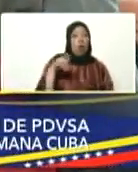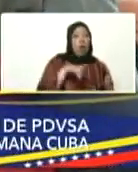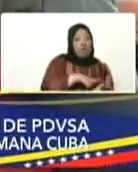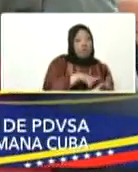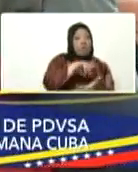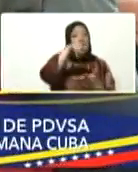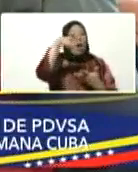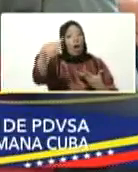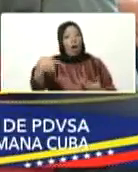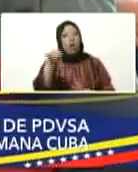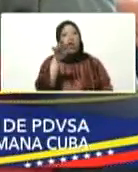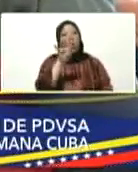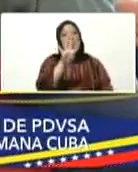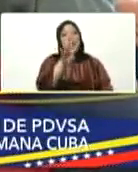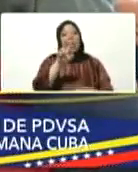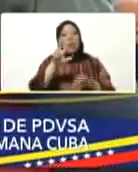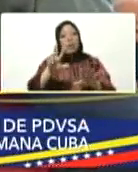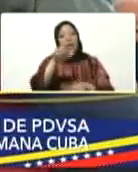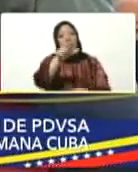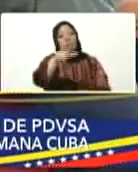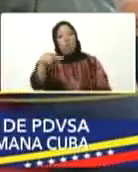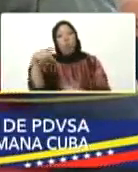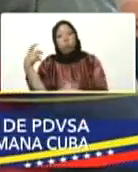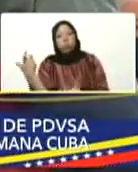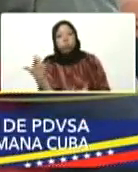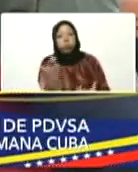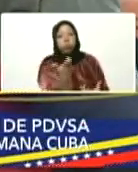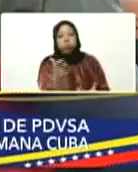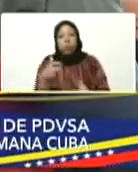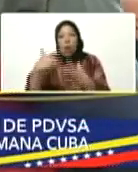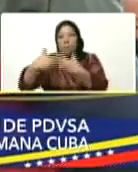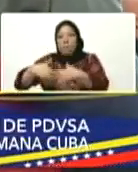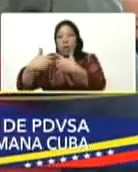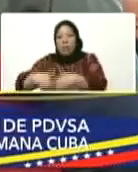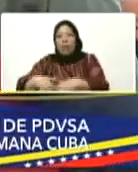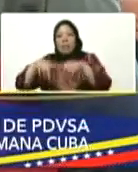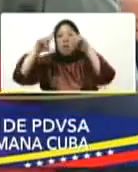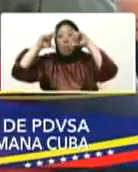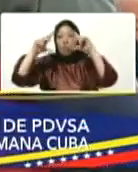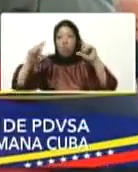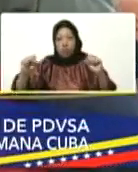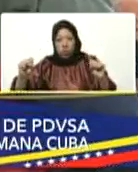43 bomberos industriales, allí para combatir